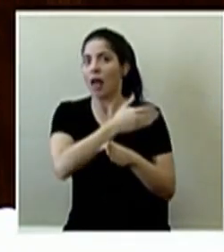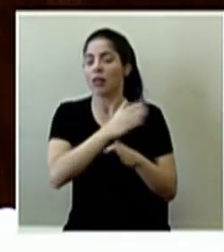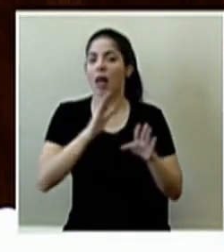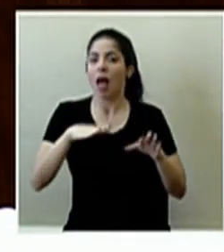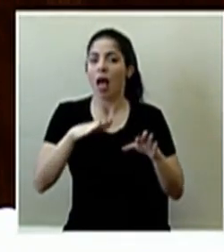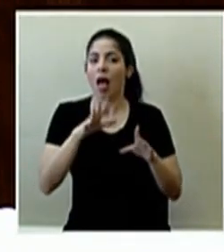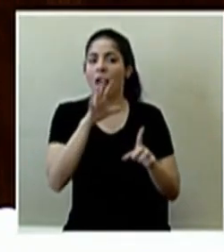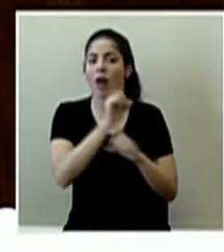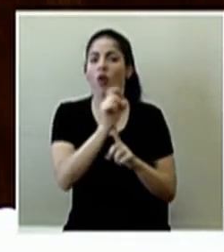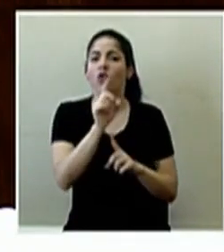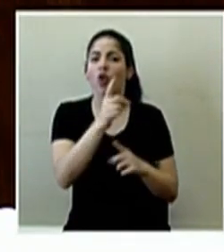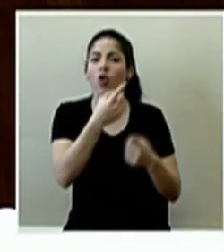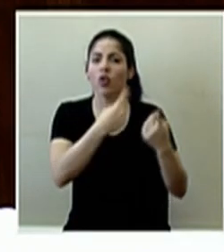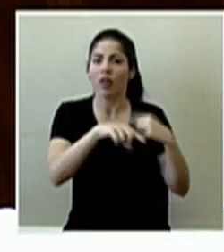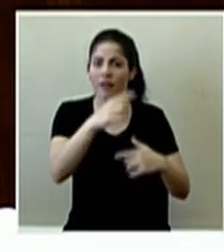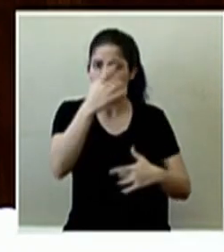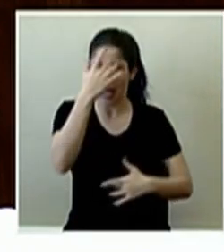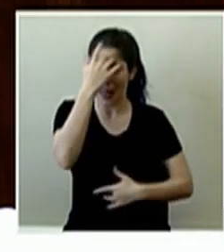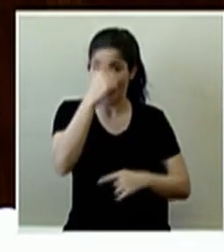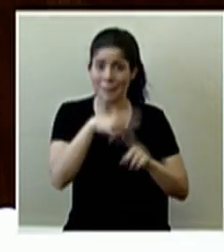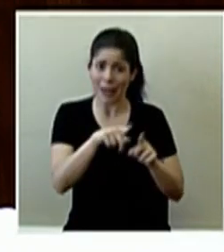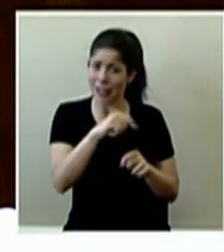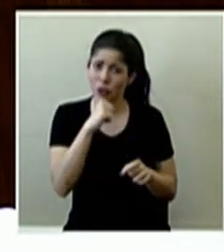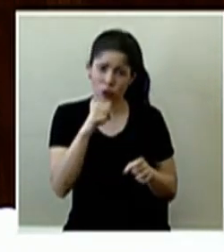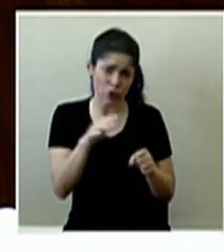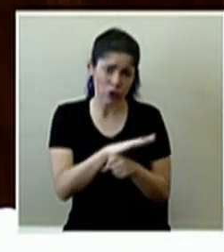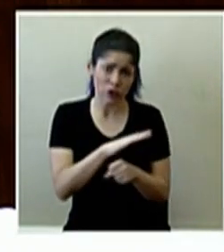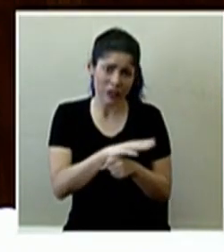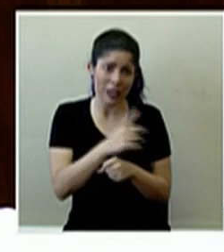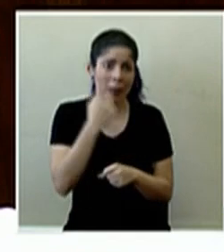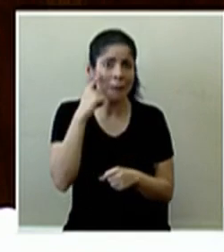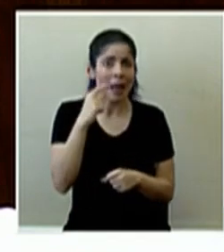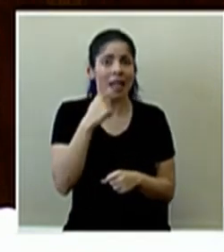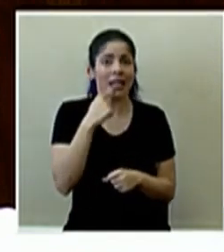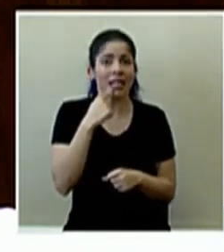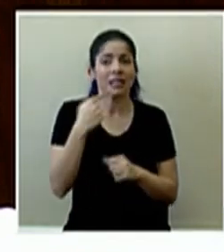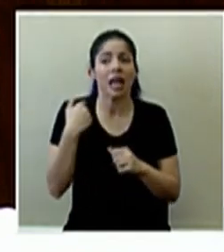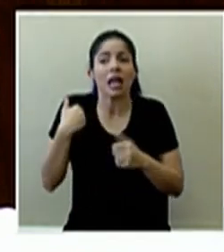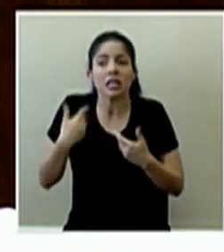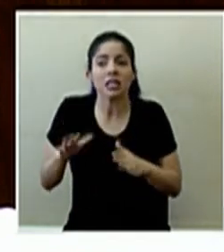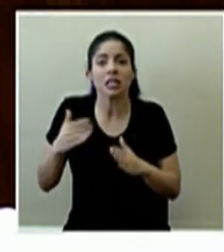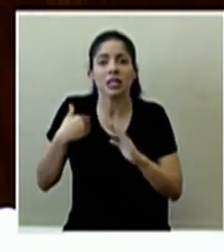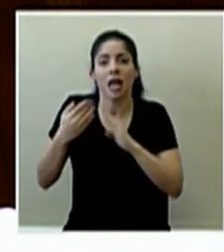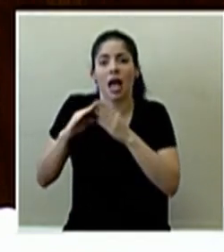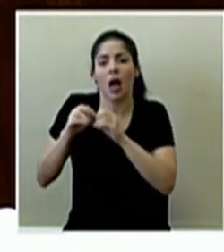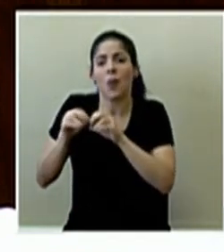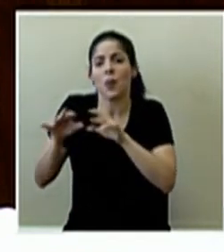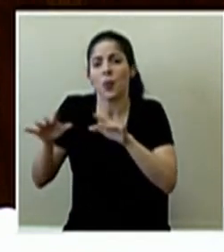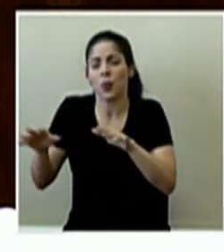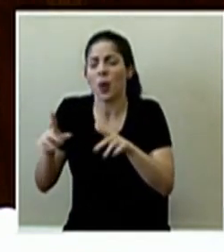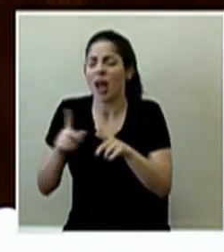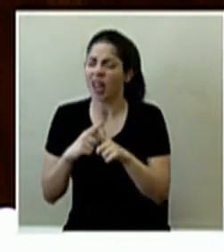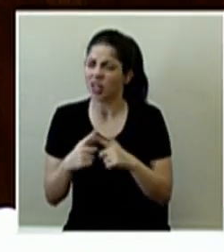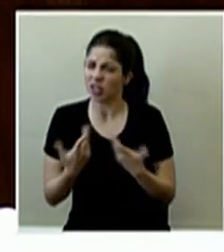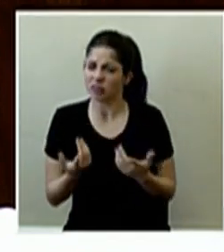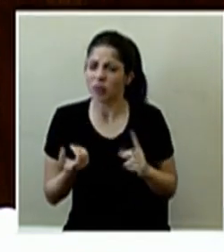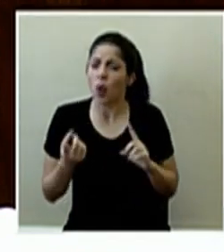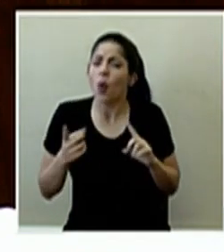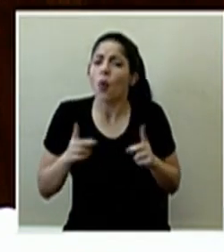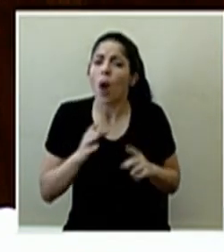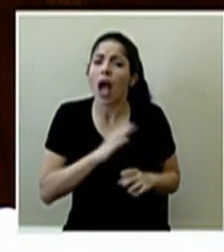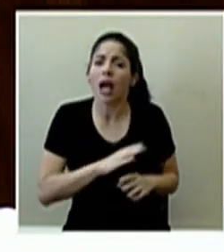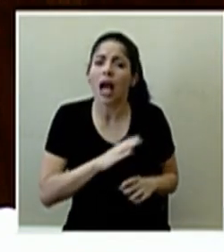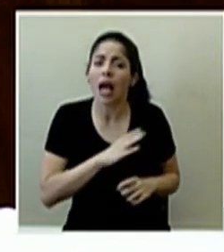nexo epidemiológico, pero que todavía no es suficiente para hablar de que hay contagio comunitario. ¿Podría explicarnos qué características deben darse